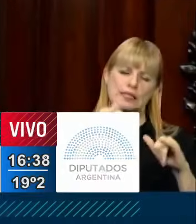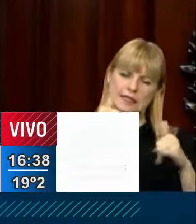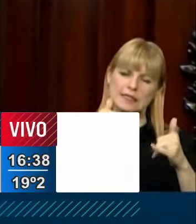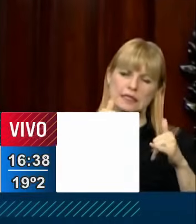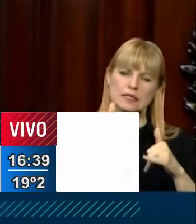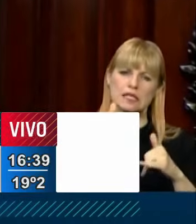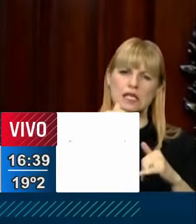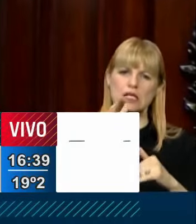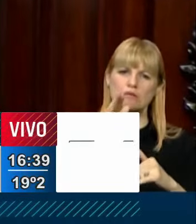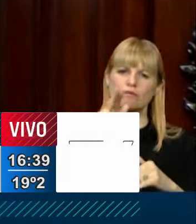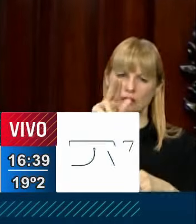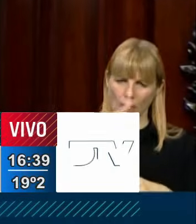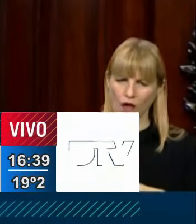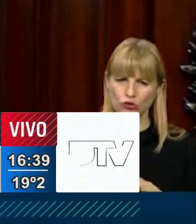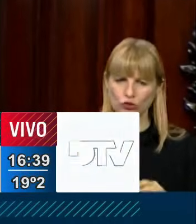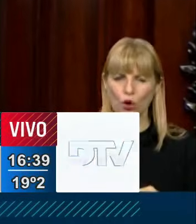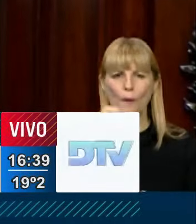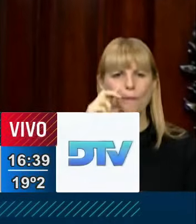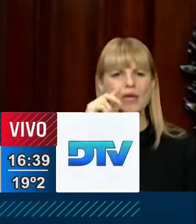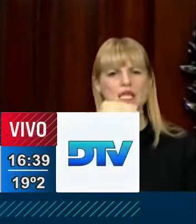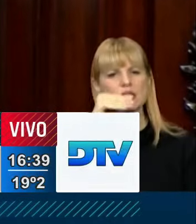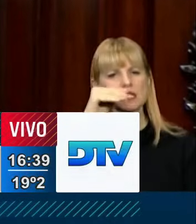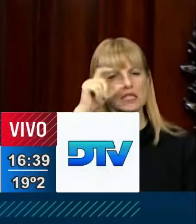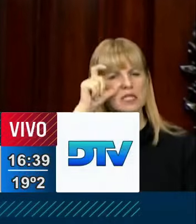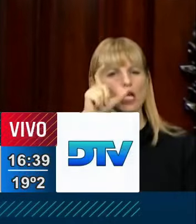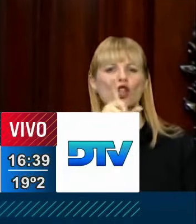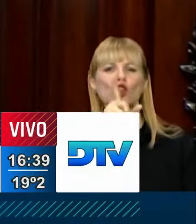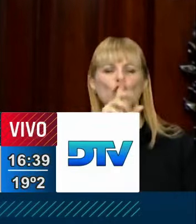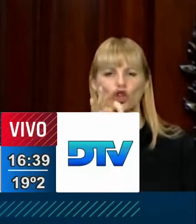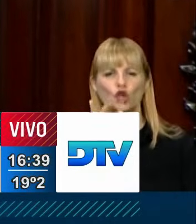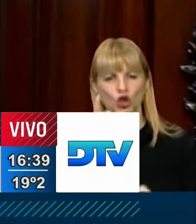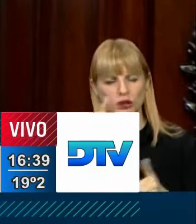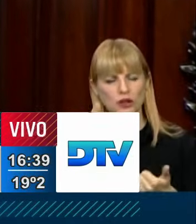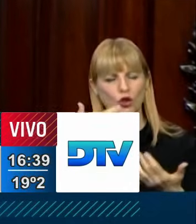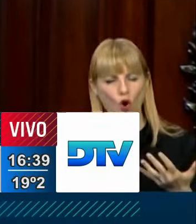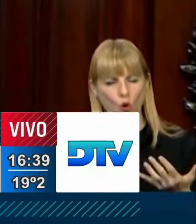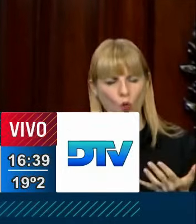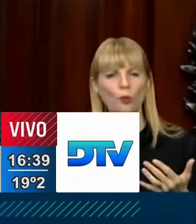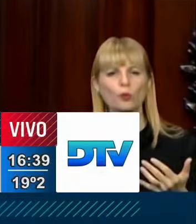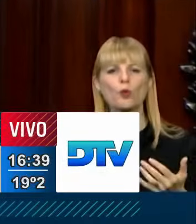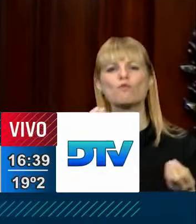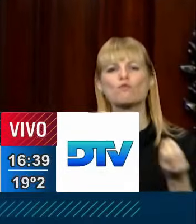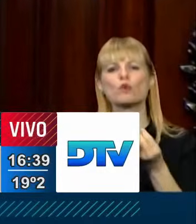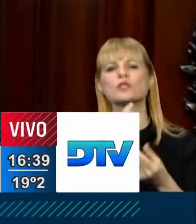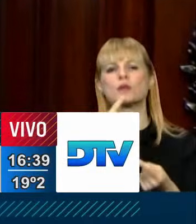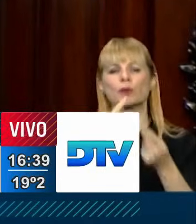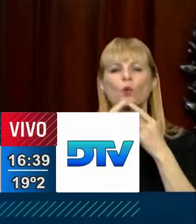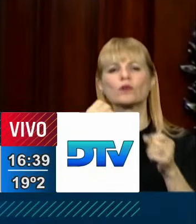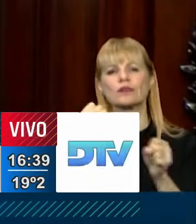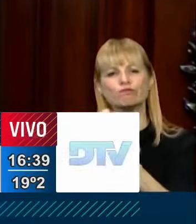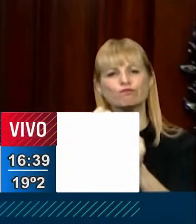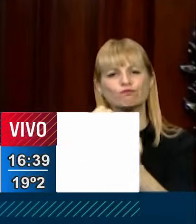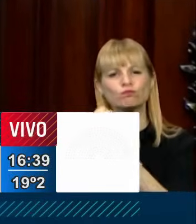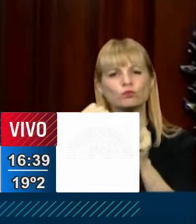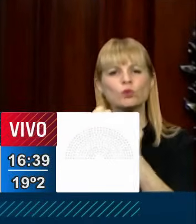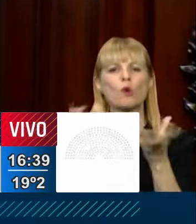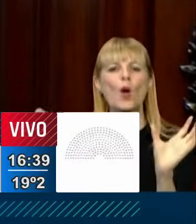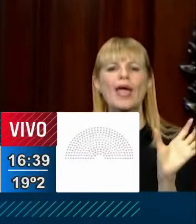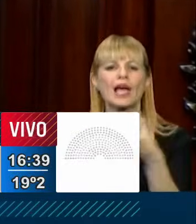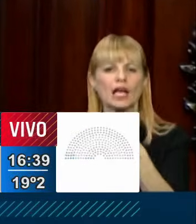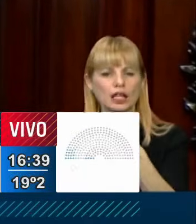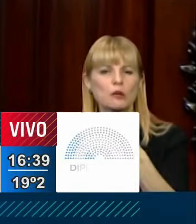del ANDIS, por la situación de la Agencia Nacional de Discapacidad, las denuncias, los audios y